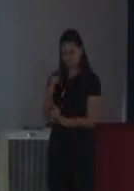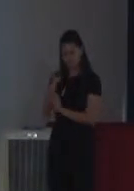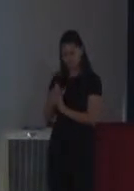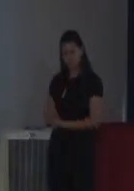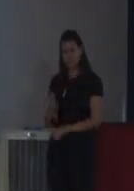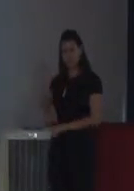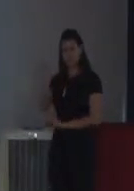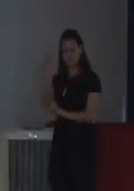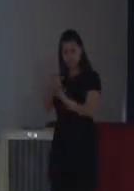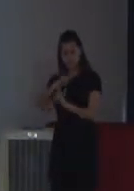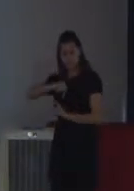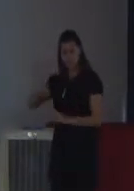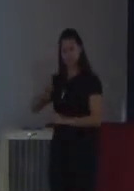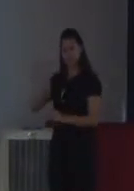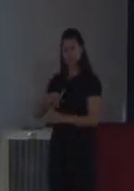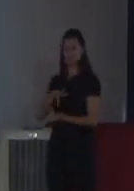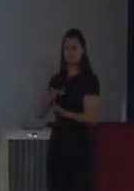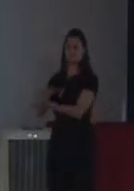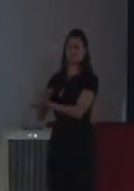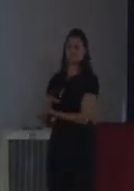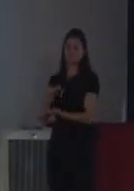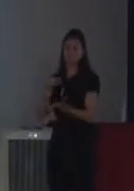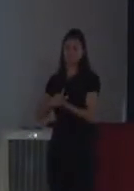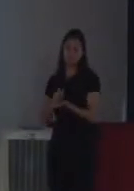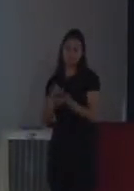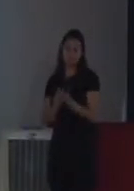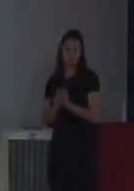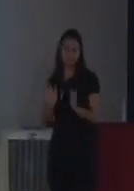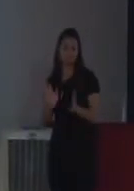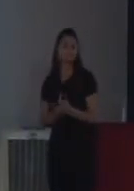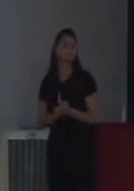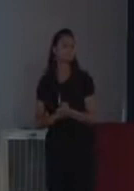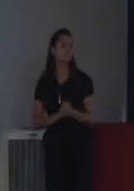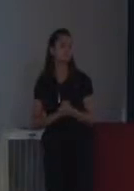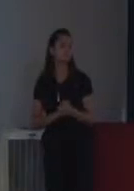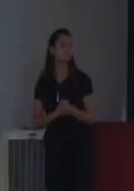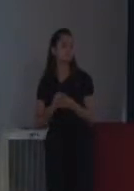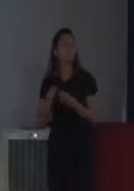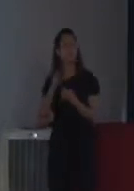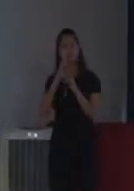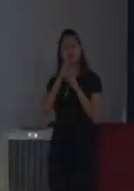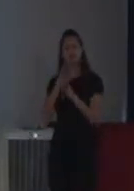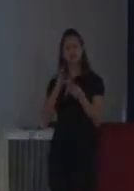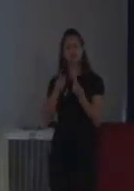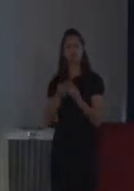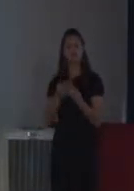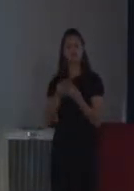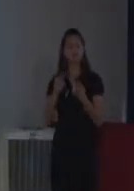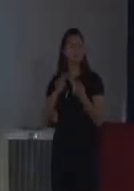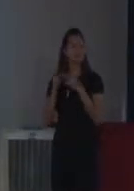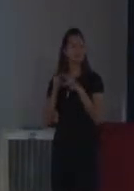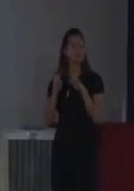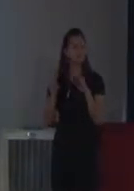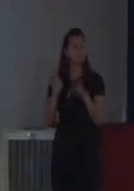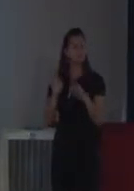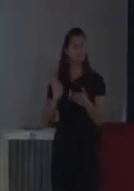sujetos políticos y sujetos de derechos. Yo creo que esa, digamos, que sería un poco la cosa. Para contestarle a la compañera sobre el asunto de la bibliografía,